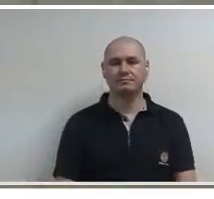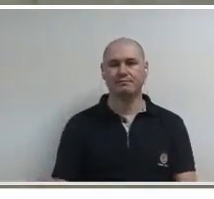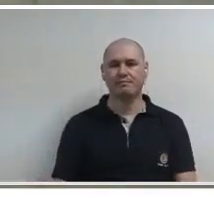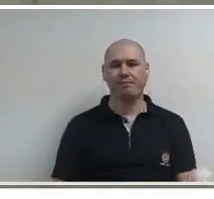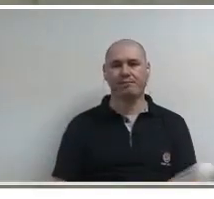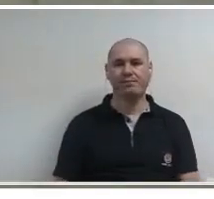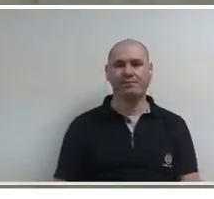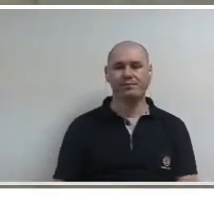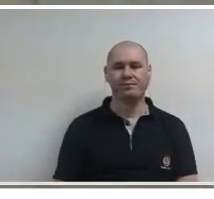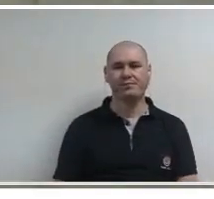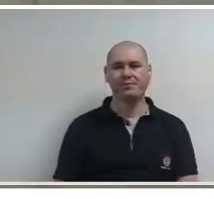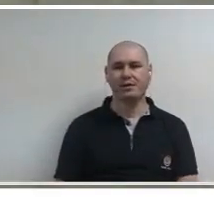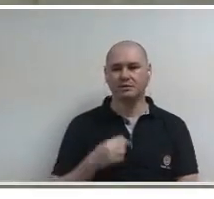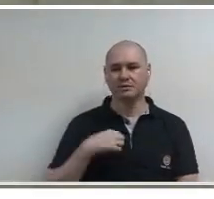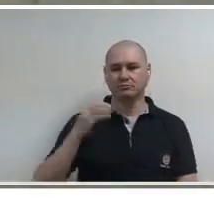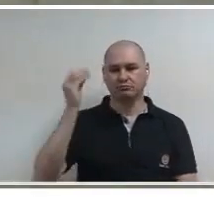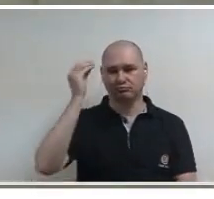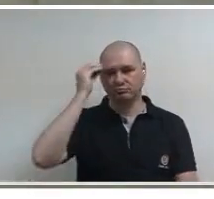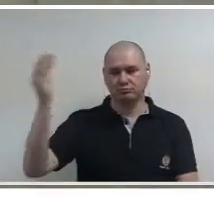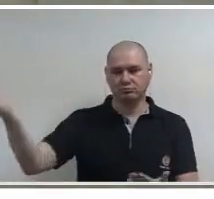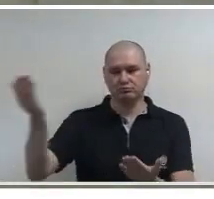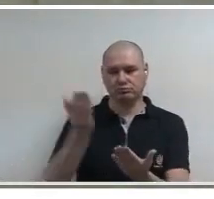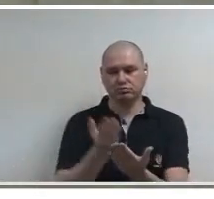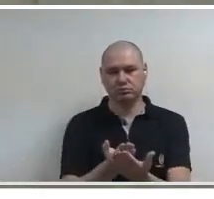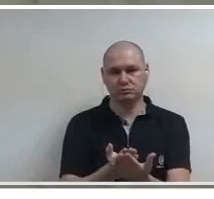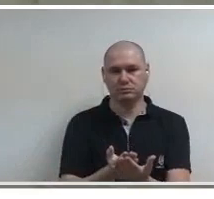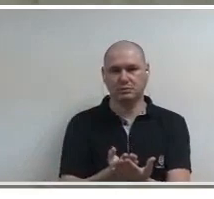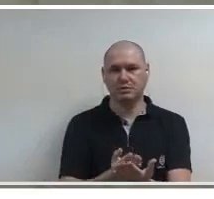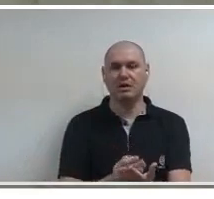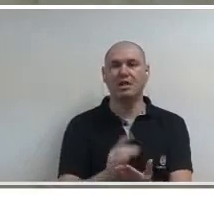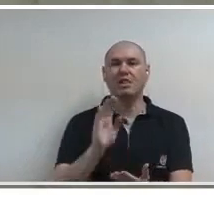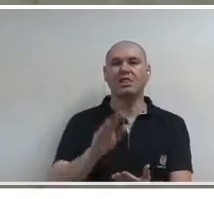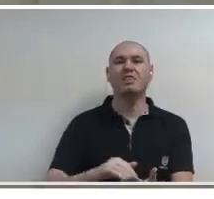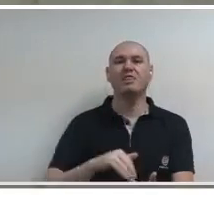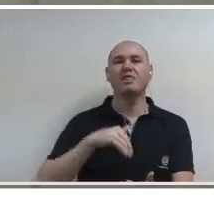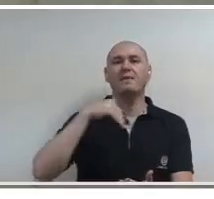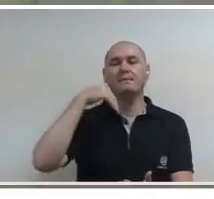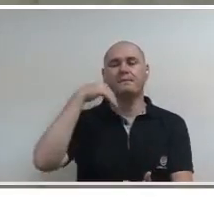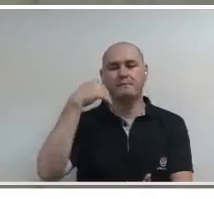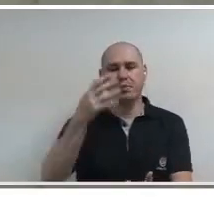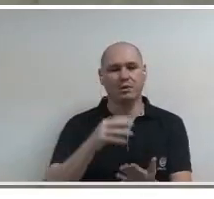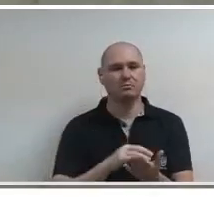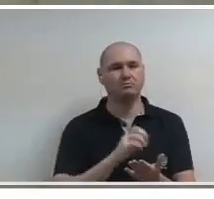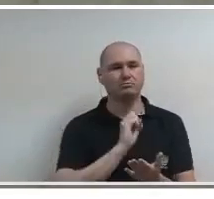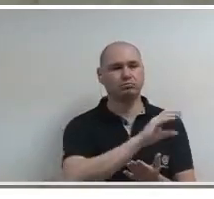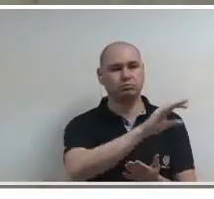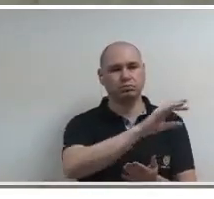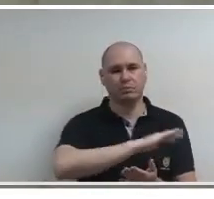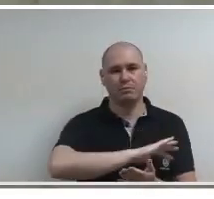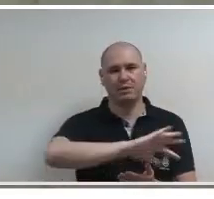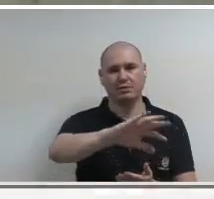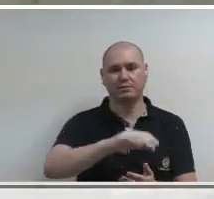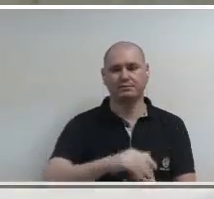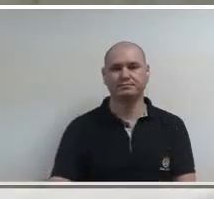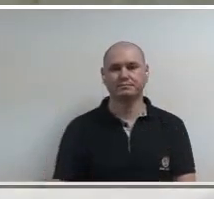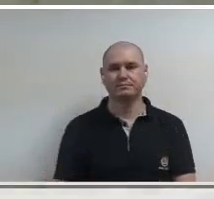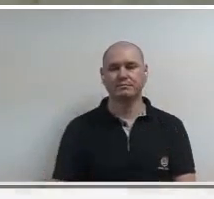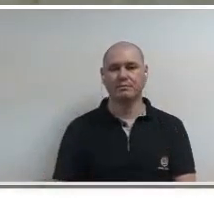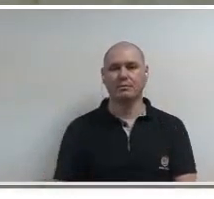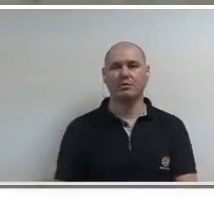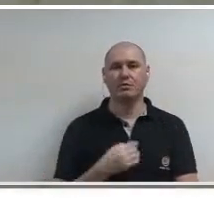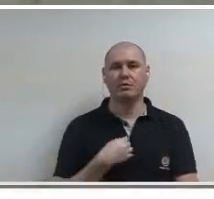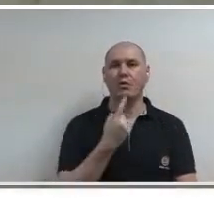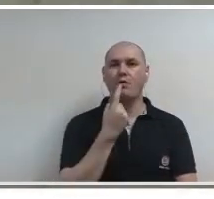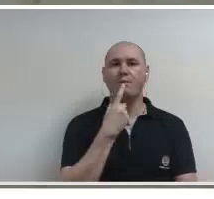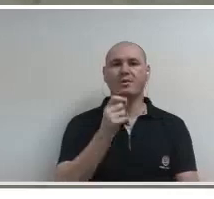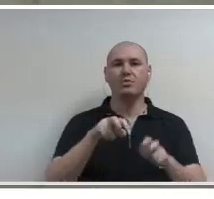Ariañón, tenía Juan tomaría las Shopitapa. medidas cautelares del caso si corresponde y luego se remitiría para su redistribución. Esto Pensamos está a que juez consideración